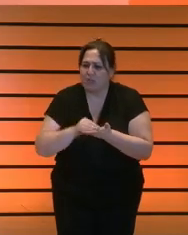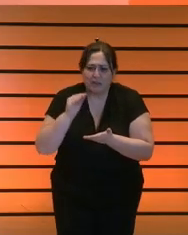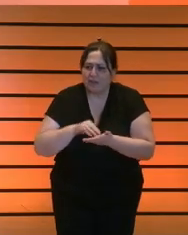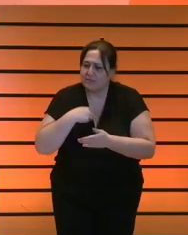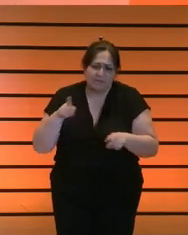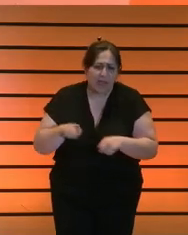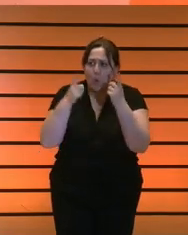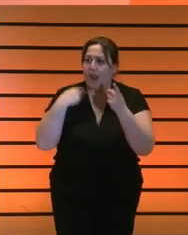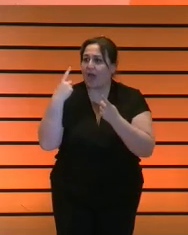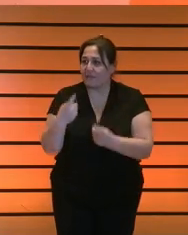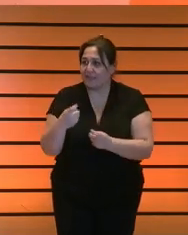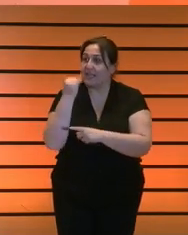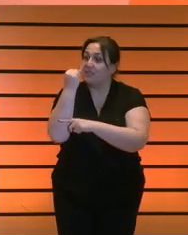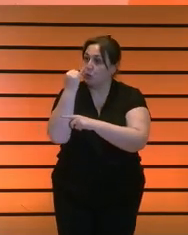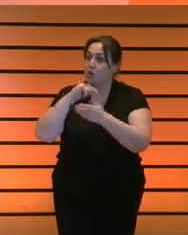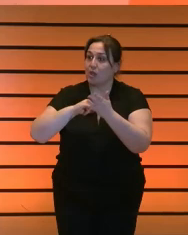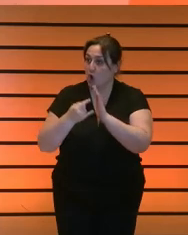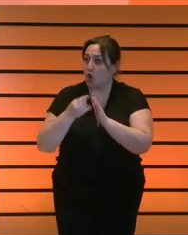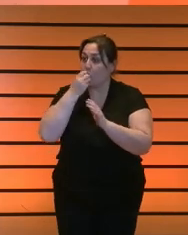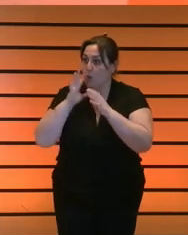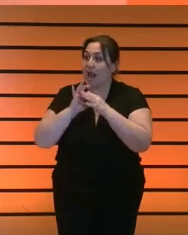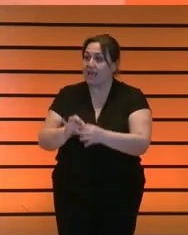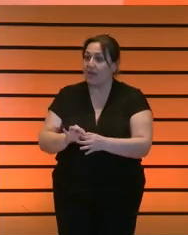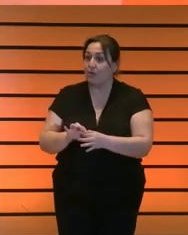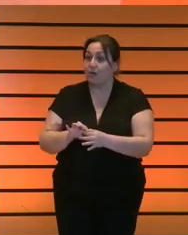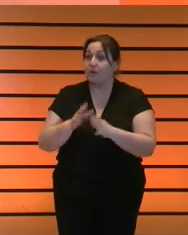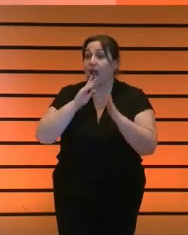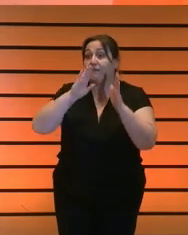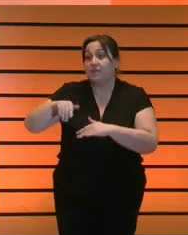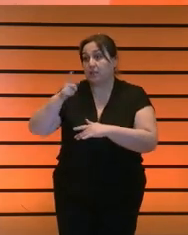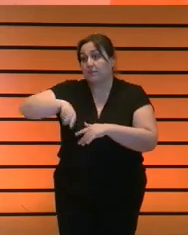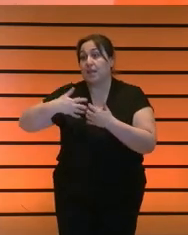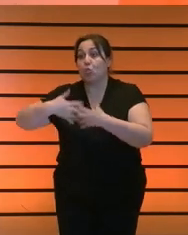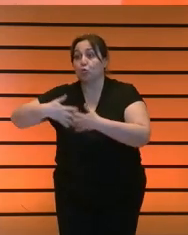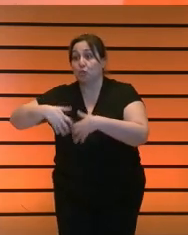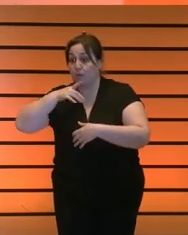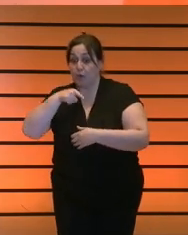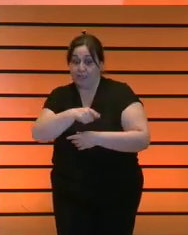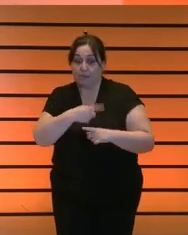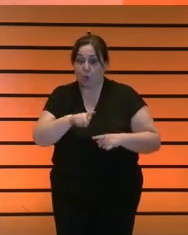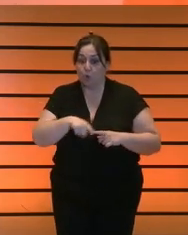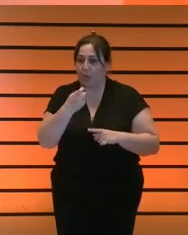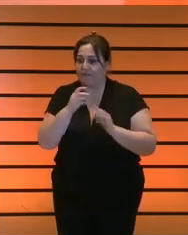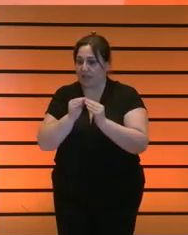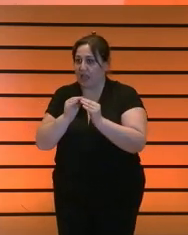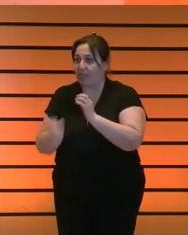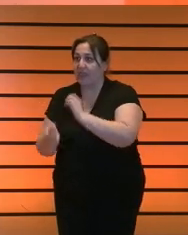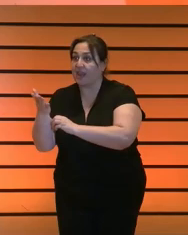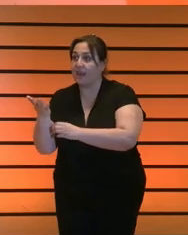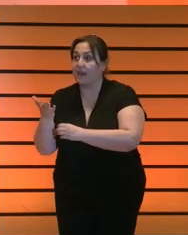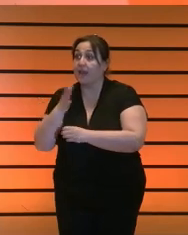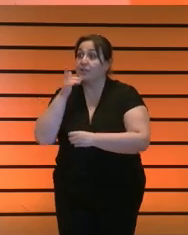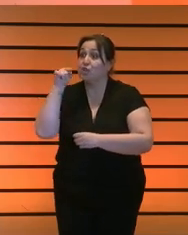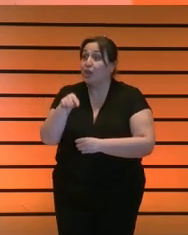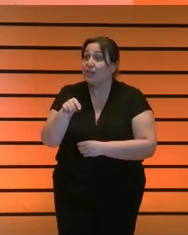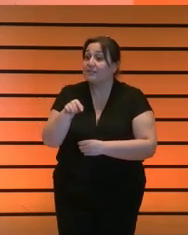Tecnológico es un buen Aliado y tiene que estar al final la industria hay que fabricarlo hay que fabricar la solución por